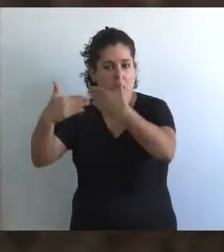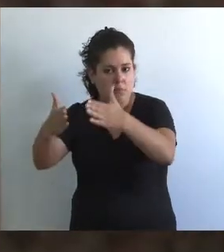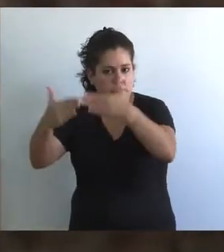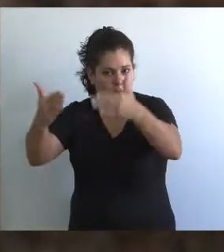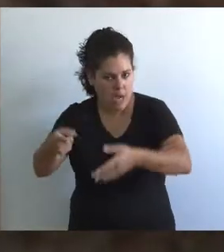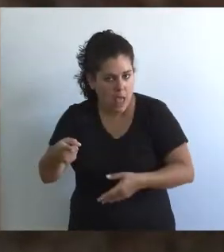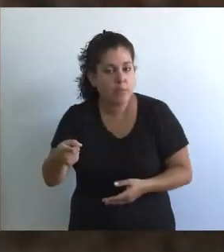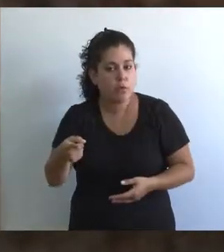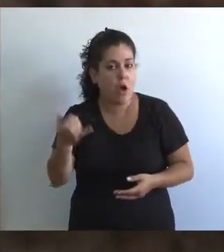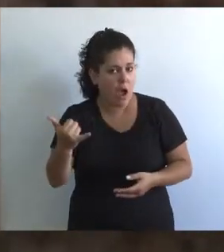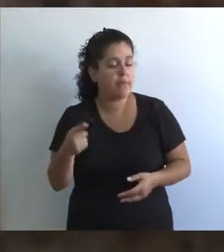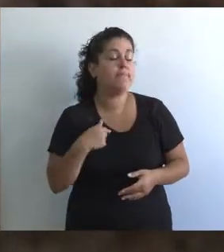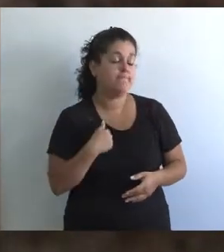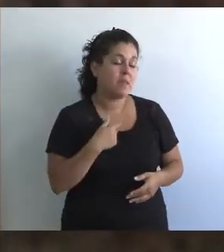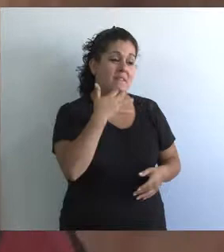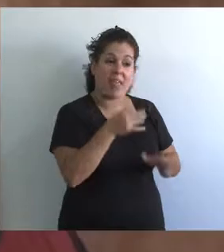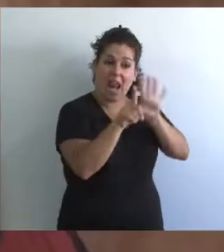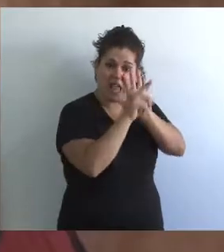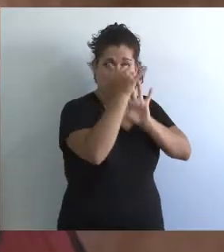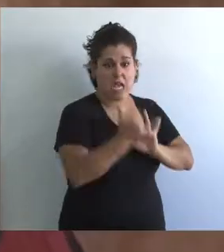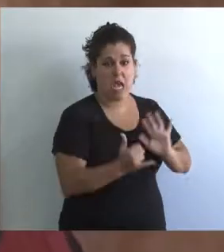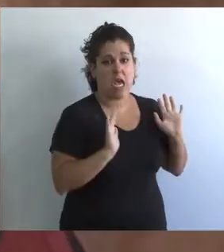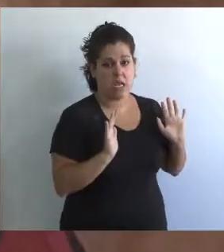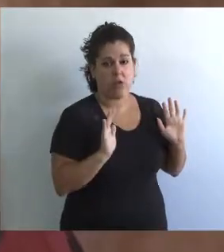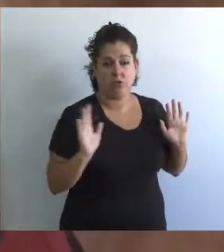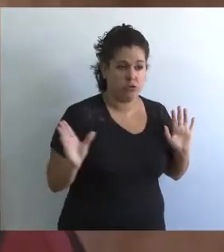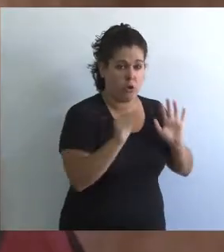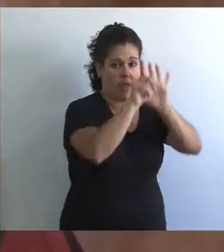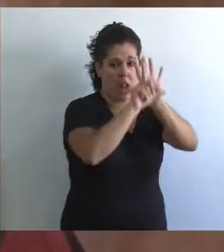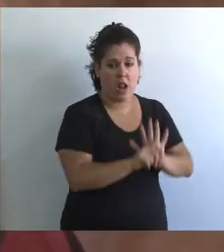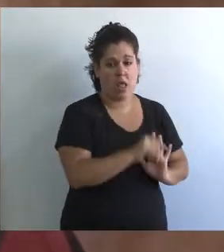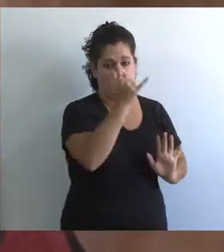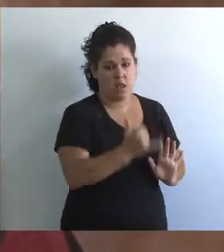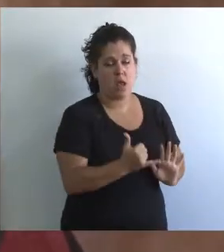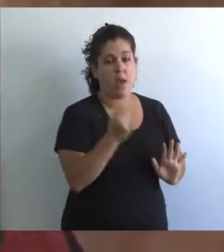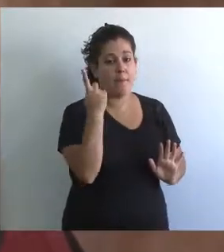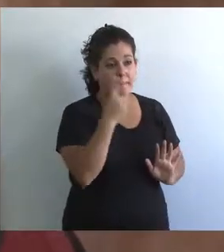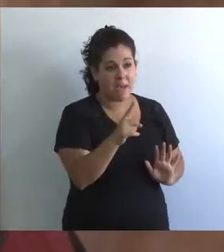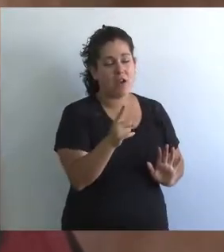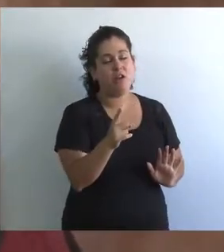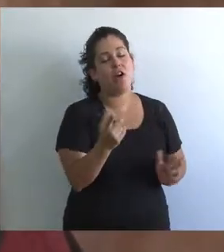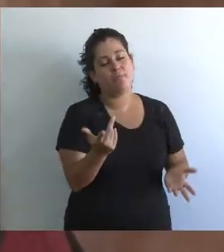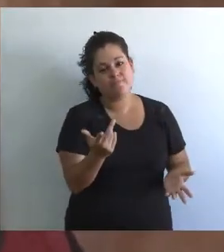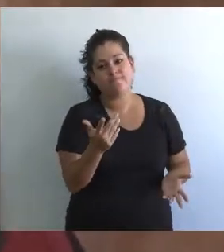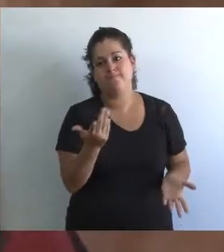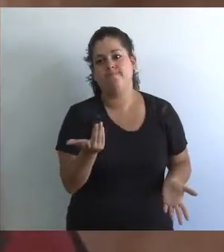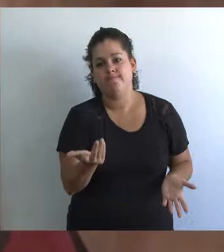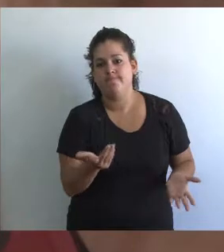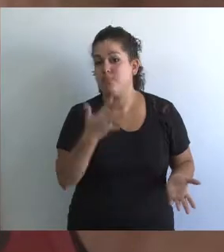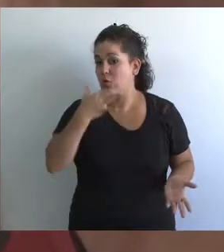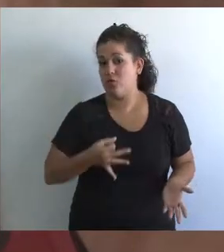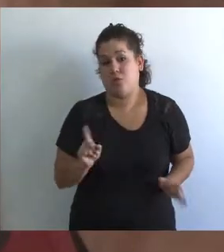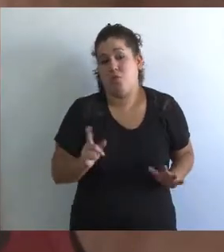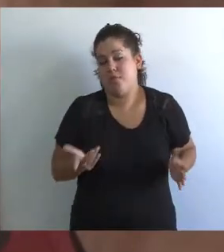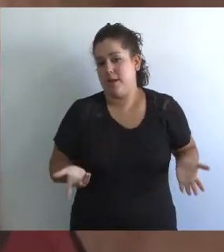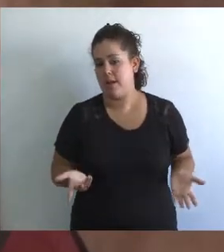para agilizar esto y que finalmente el acceso esté garantizado? Las leyes están, prácticamente todas. El tema, como bien vos no lo decís,